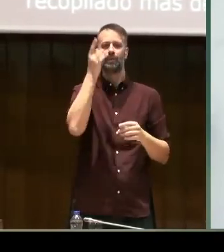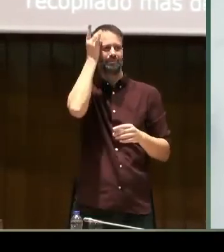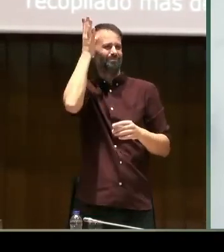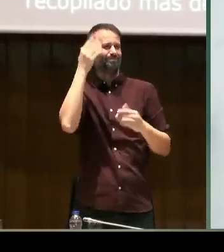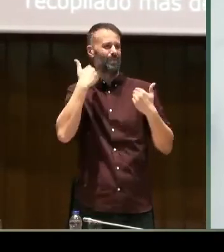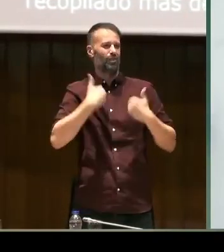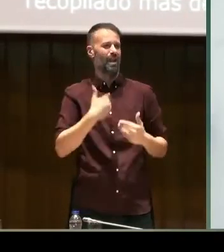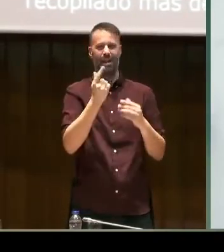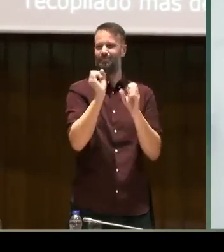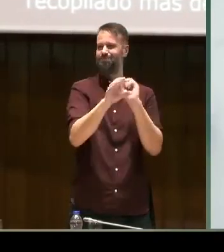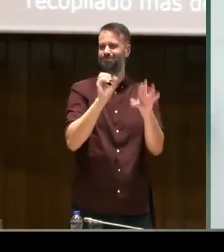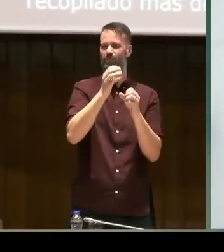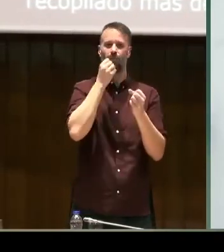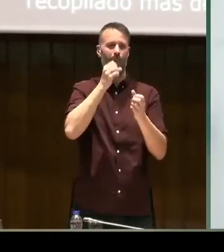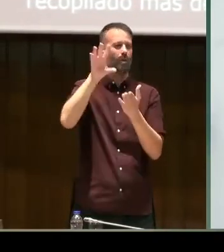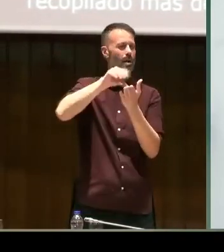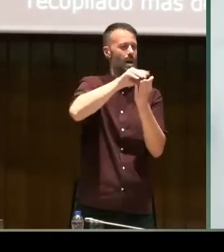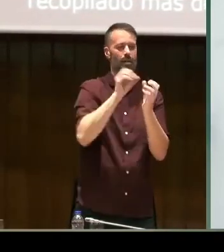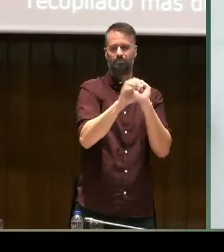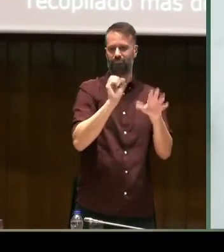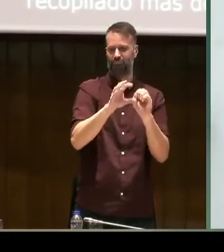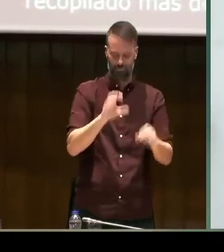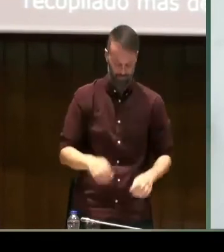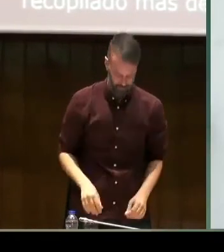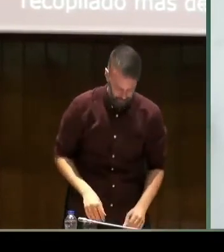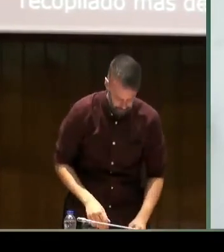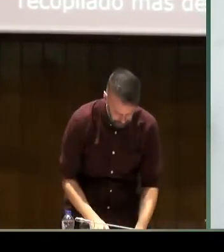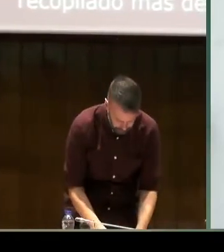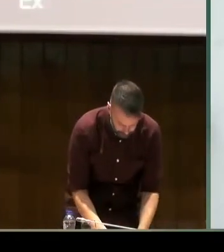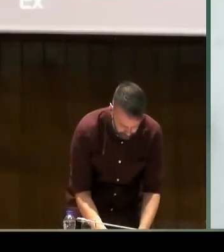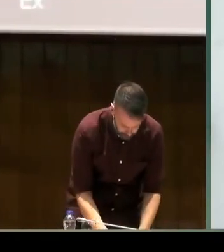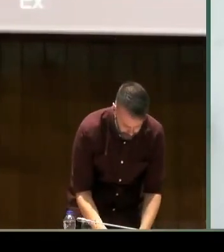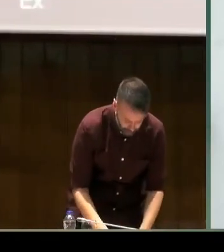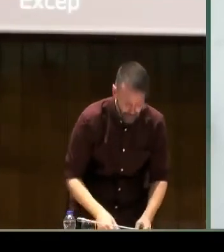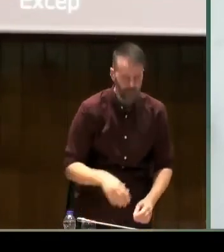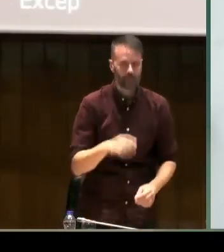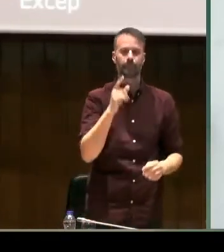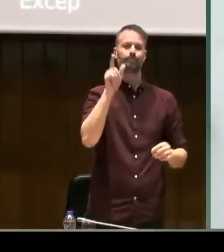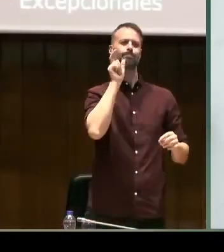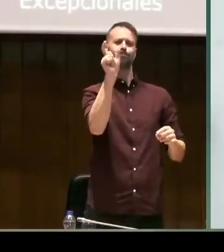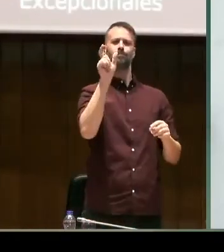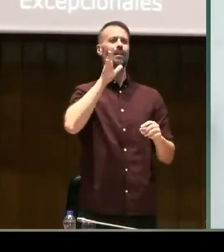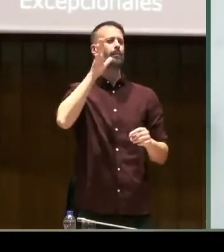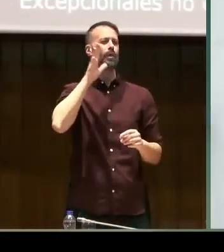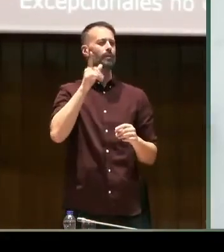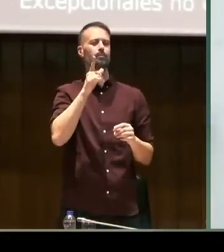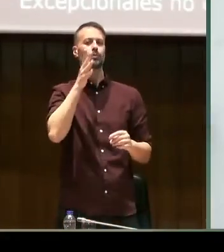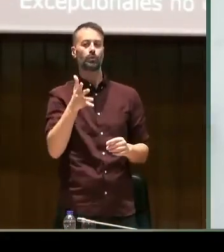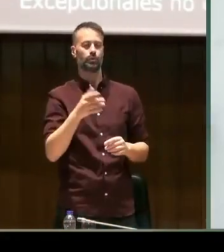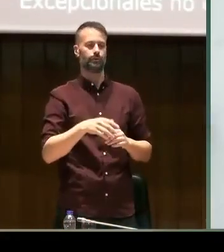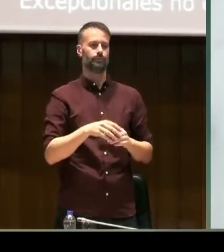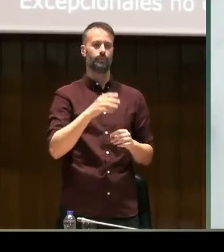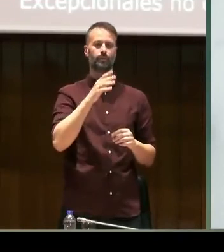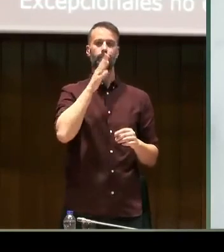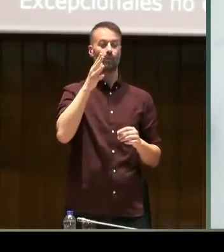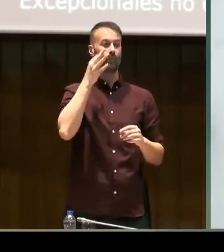noticias. Es una iniciativa personal para recopilar y almacenar información. Y la